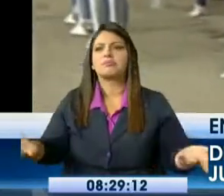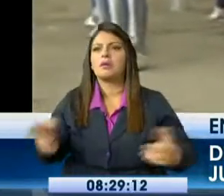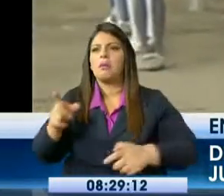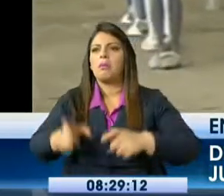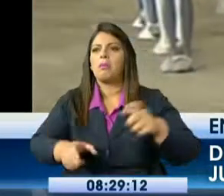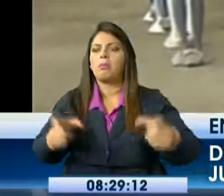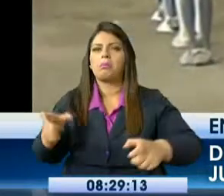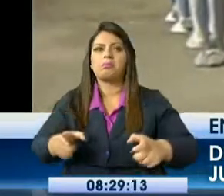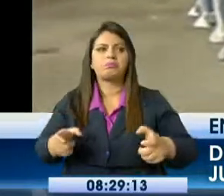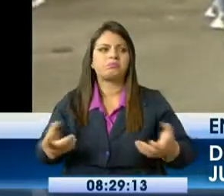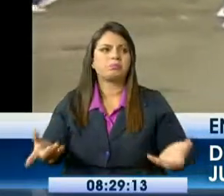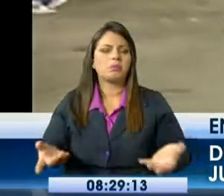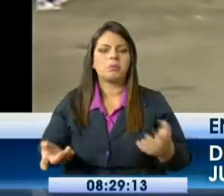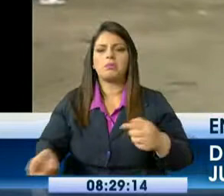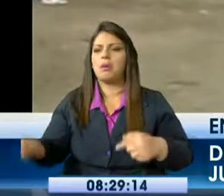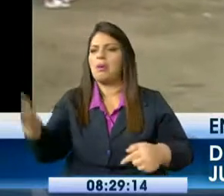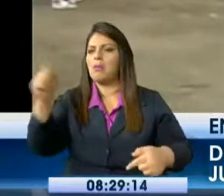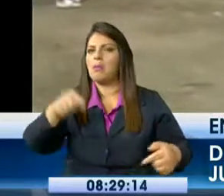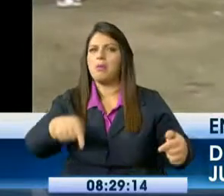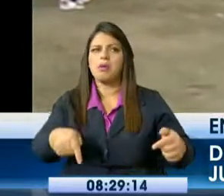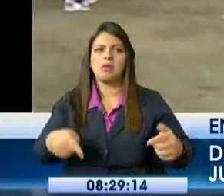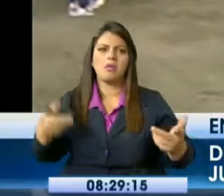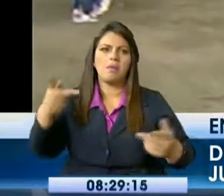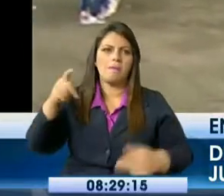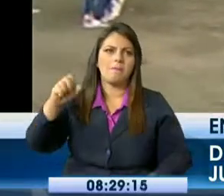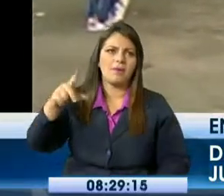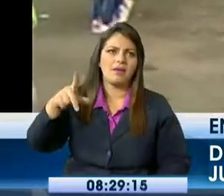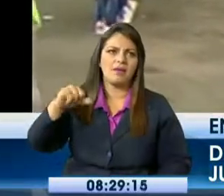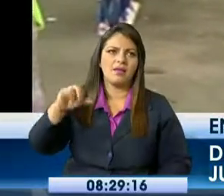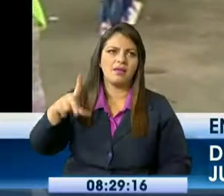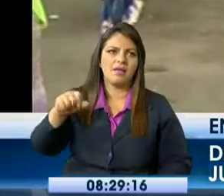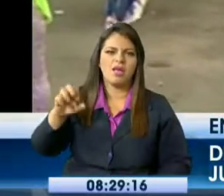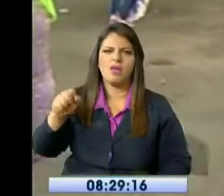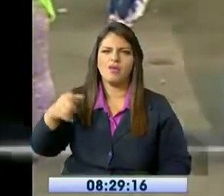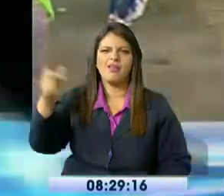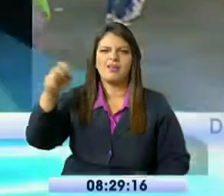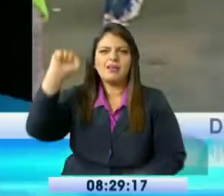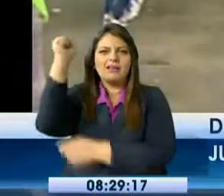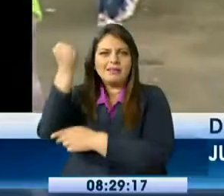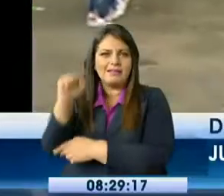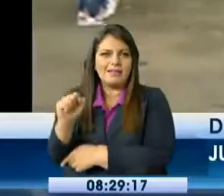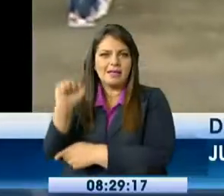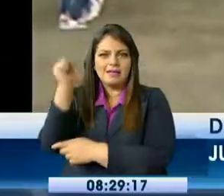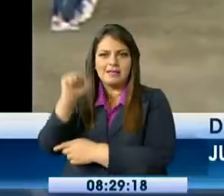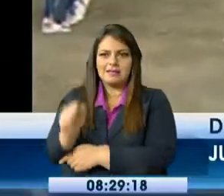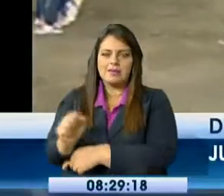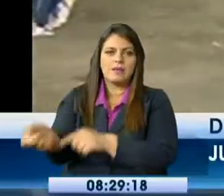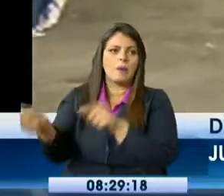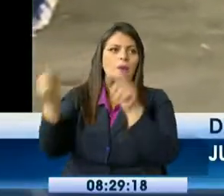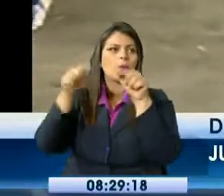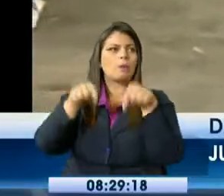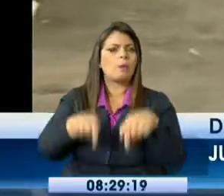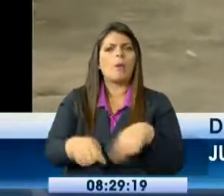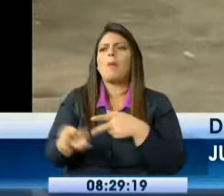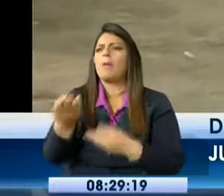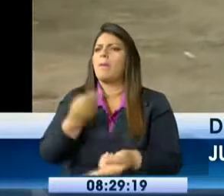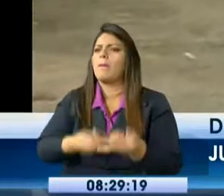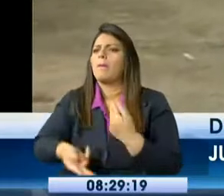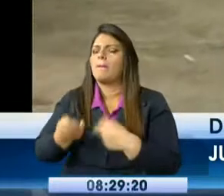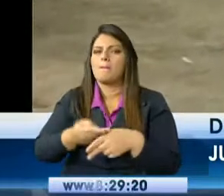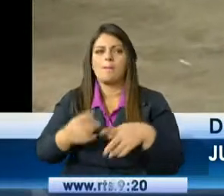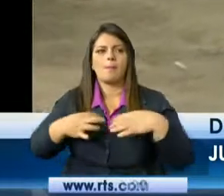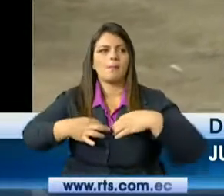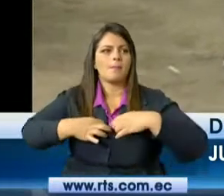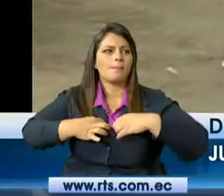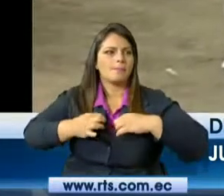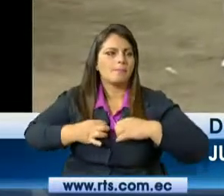país. Y, por ejemplo, hay textiles, hay zapatos, hay cuero, hay ropa, camisetas, hay absolutamente todo. Son más de 12